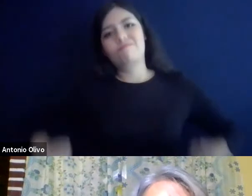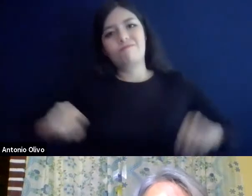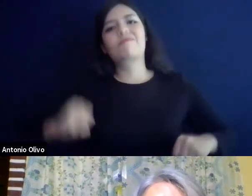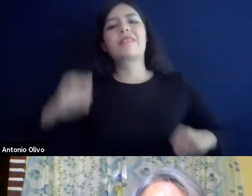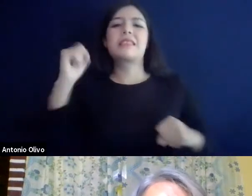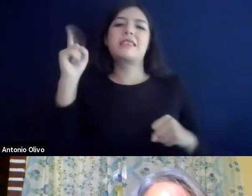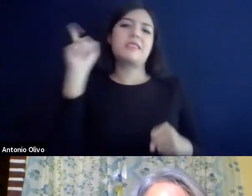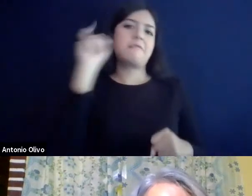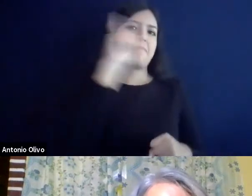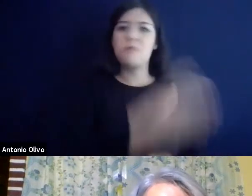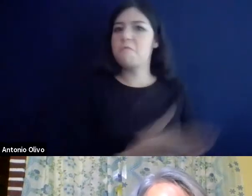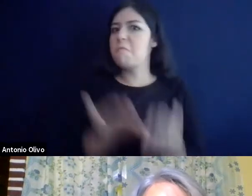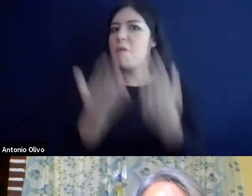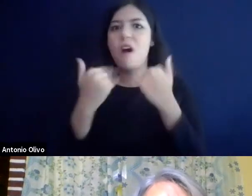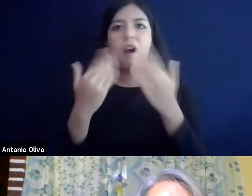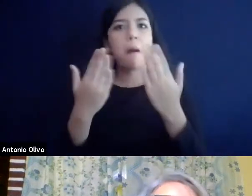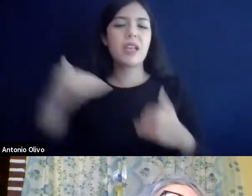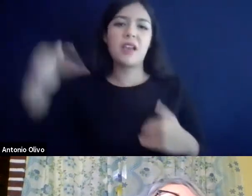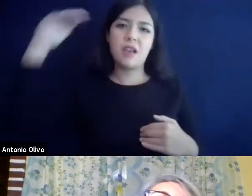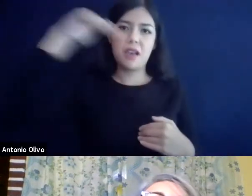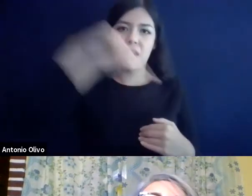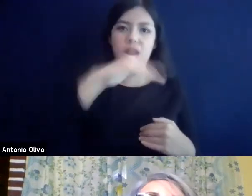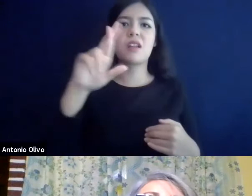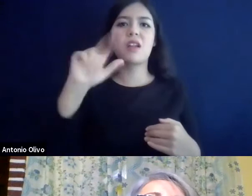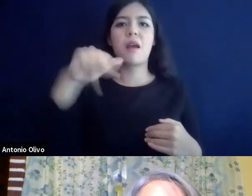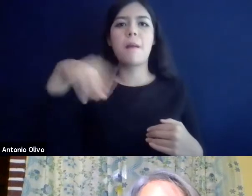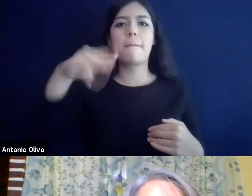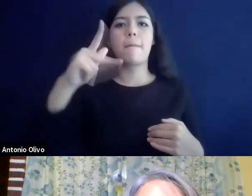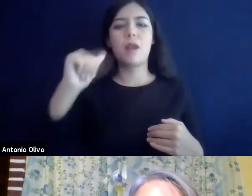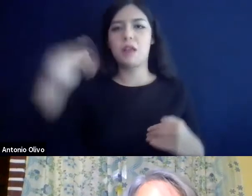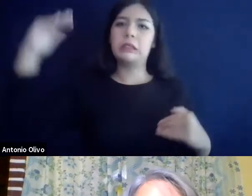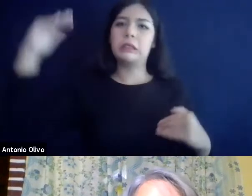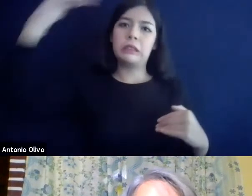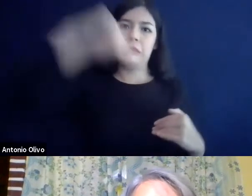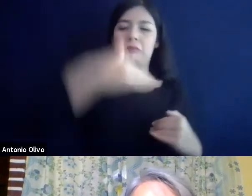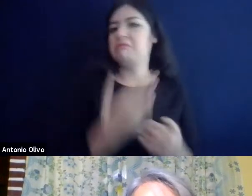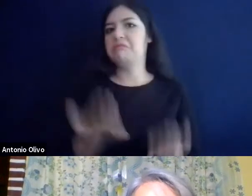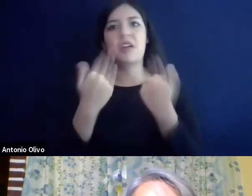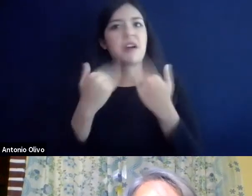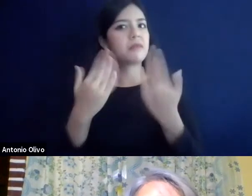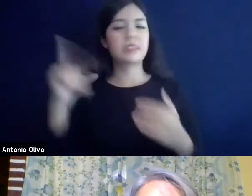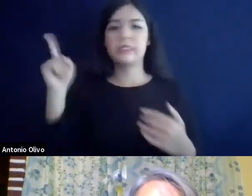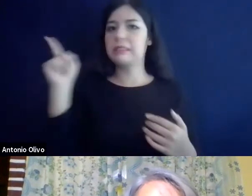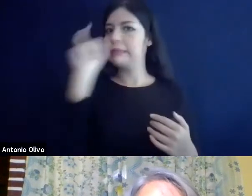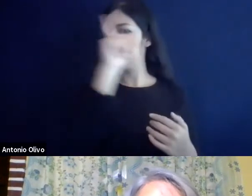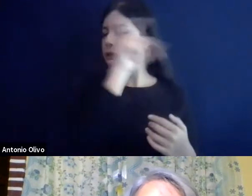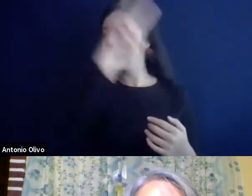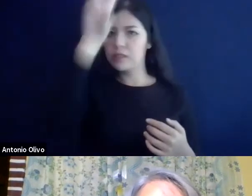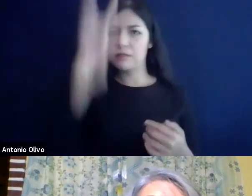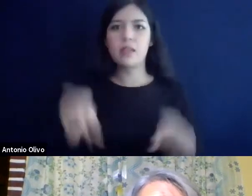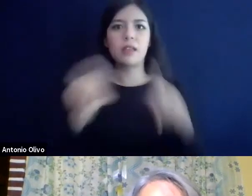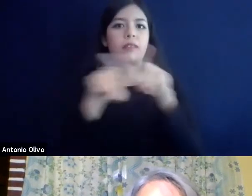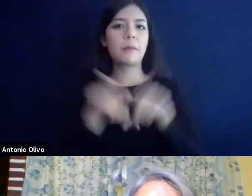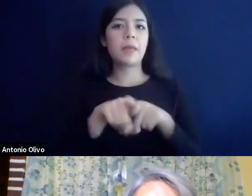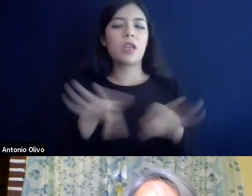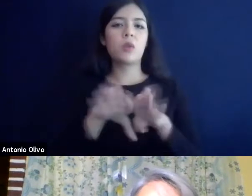cero rampas, cero accesibilidad. Incluso ni pasamanos en las escaleras que estaban